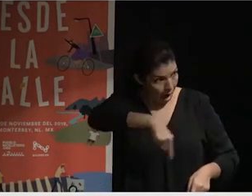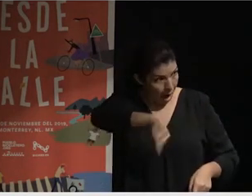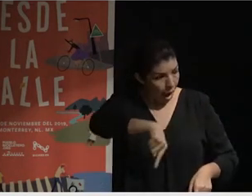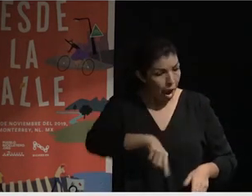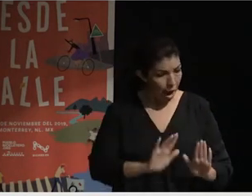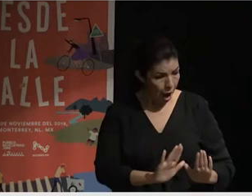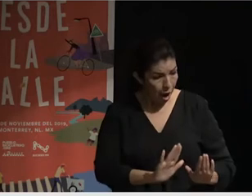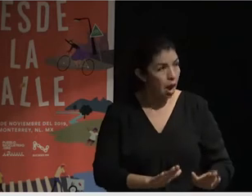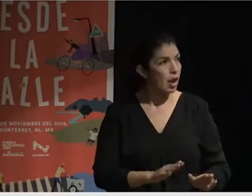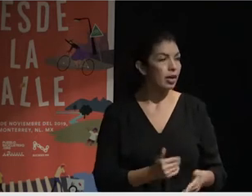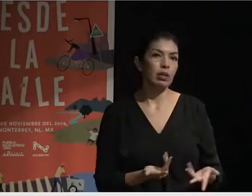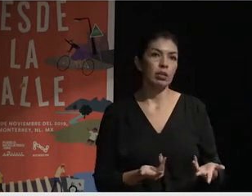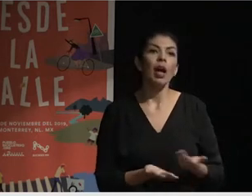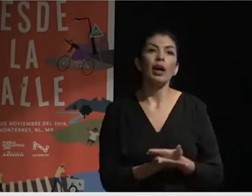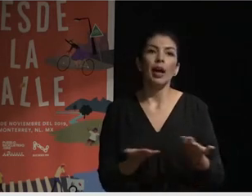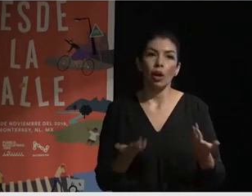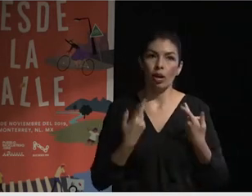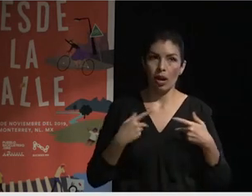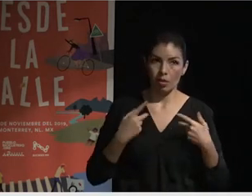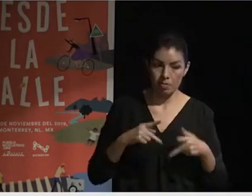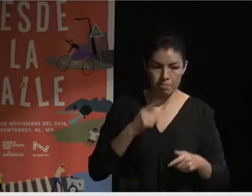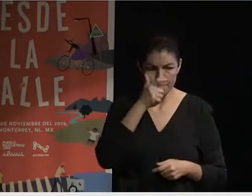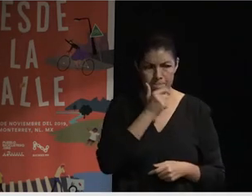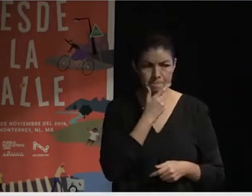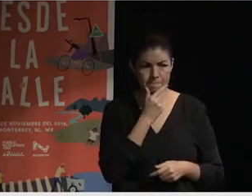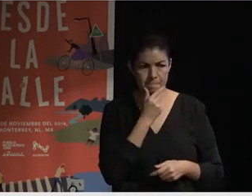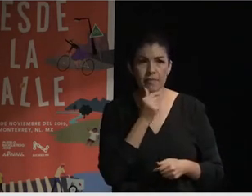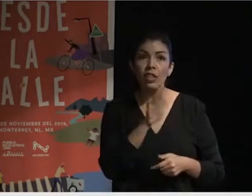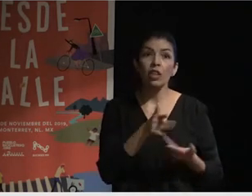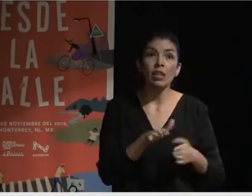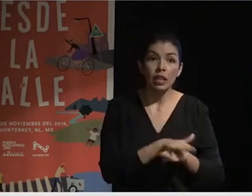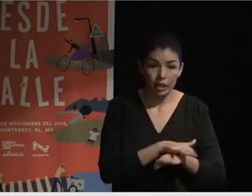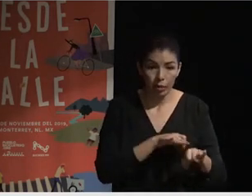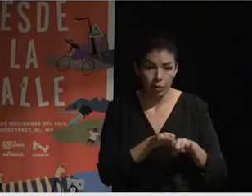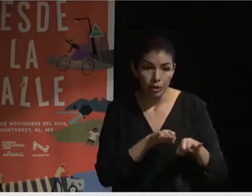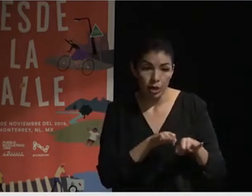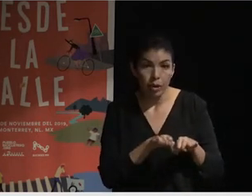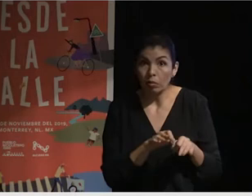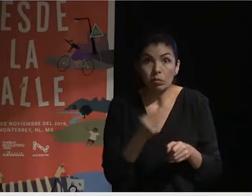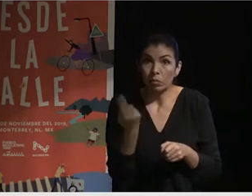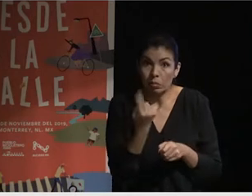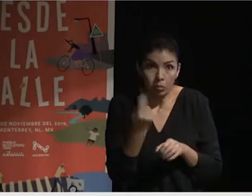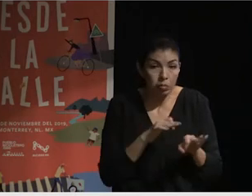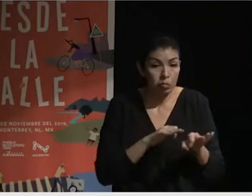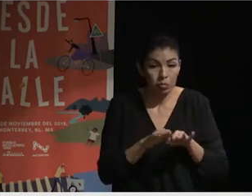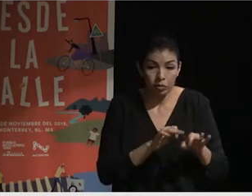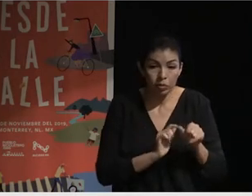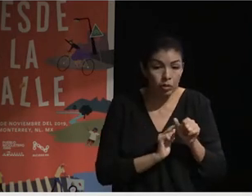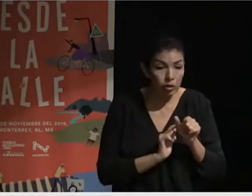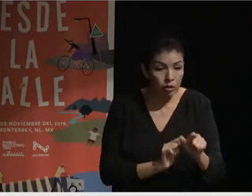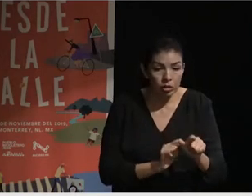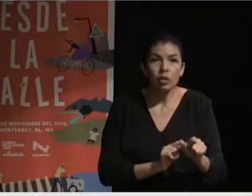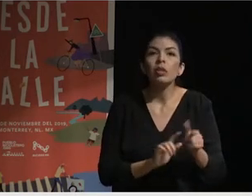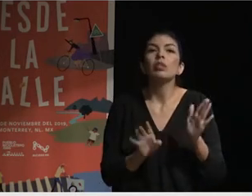incluso sus llaves para que estacionen el coche o van monitoreando los parquímetros y cuando van a llegar los inspectores le ponen